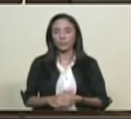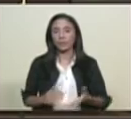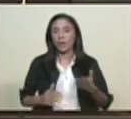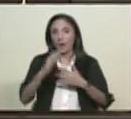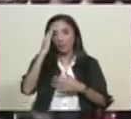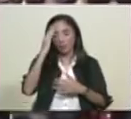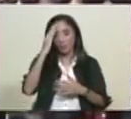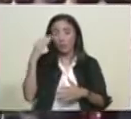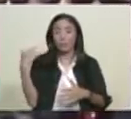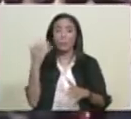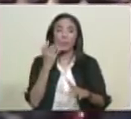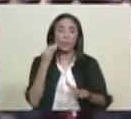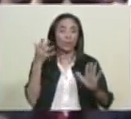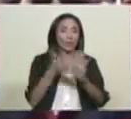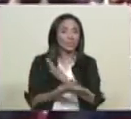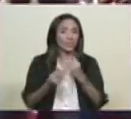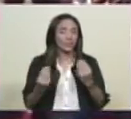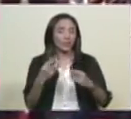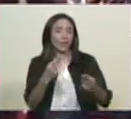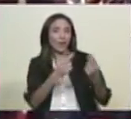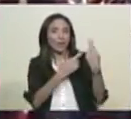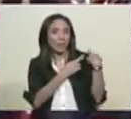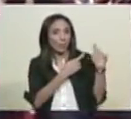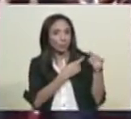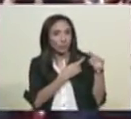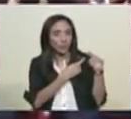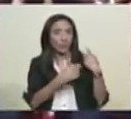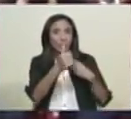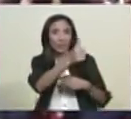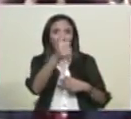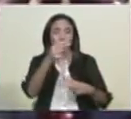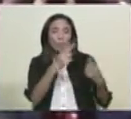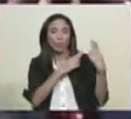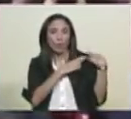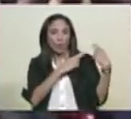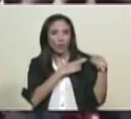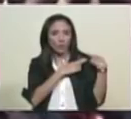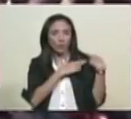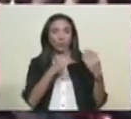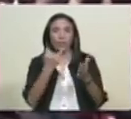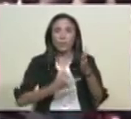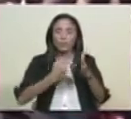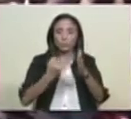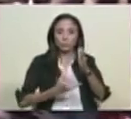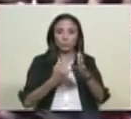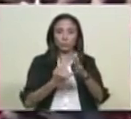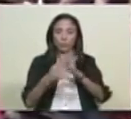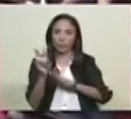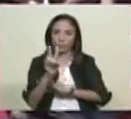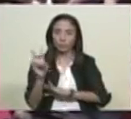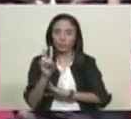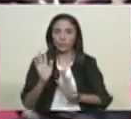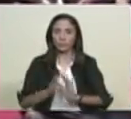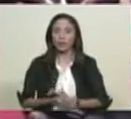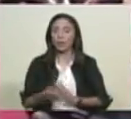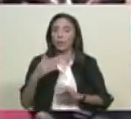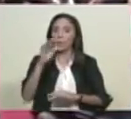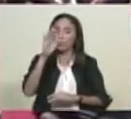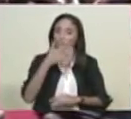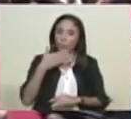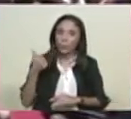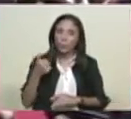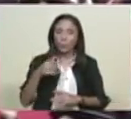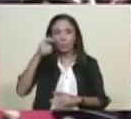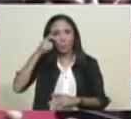de la República, el papel que debemos jugar para consolidar el derecho al futuro de nuestro